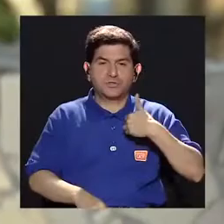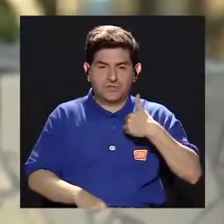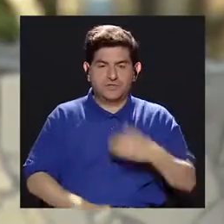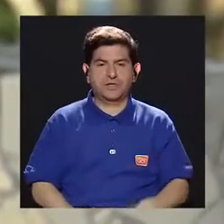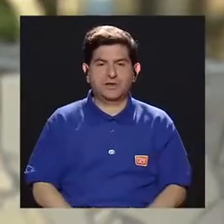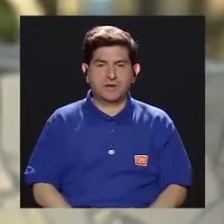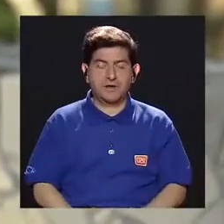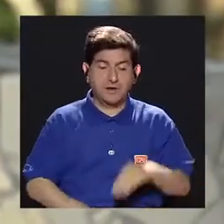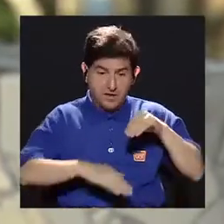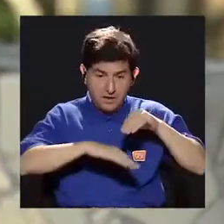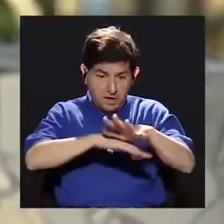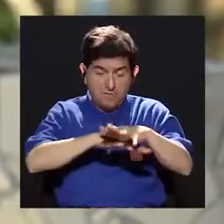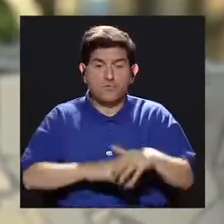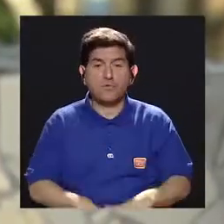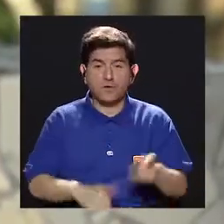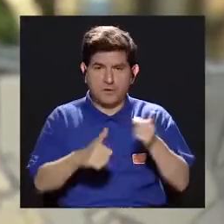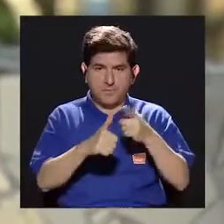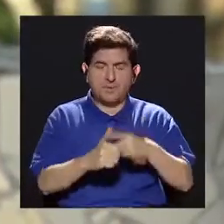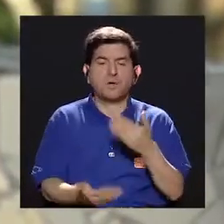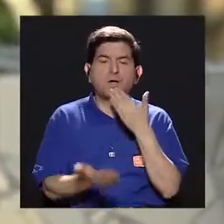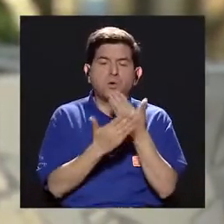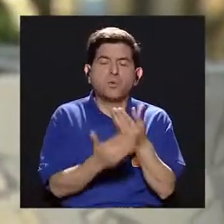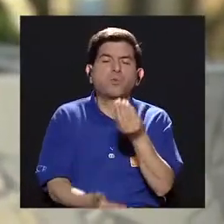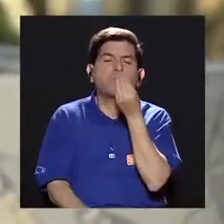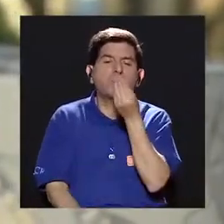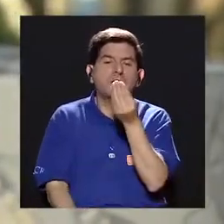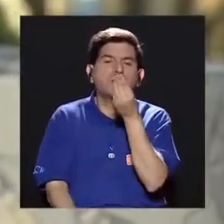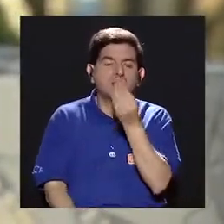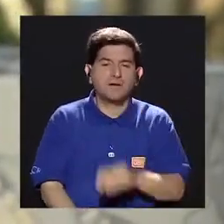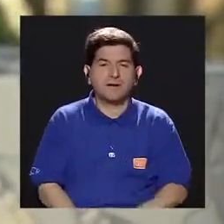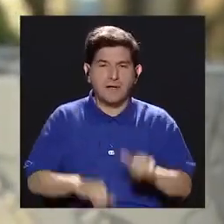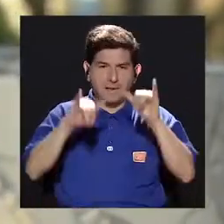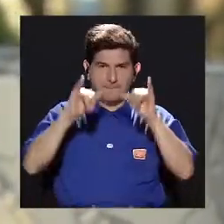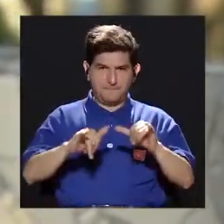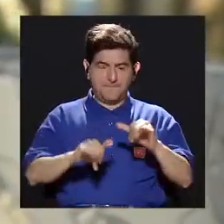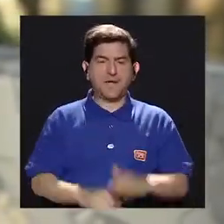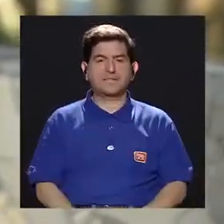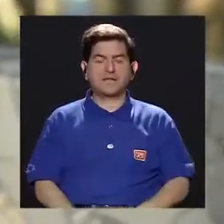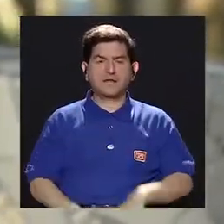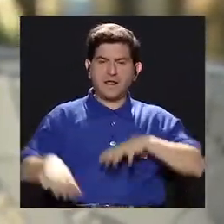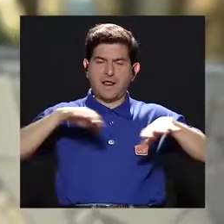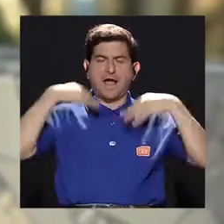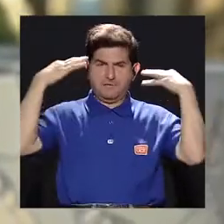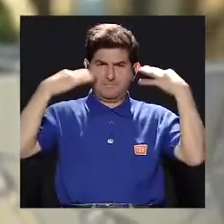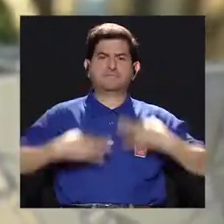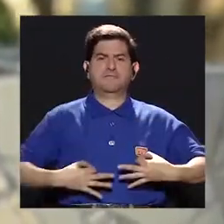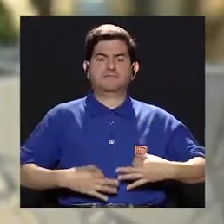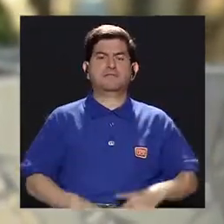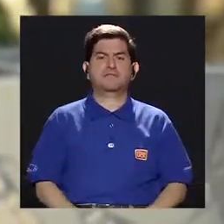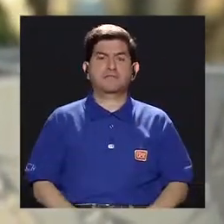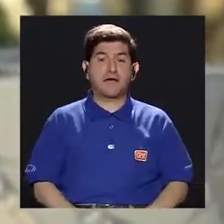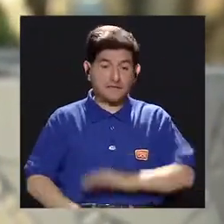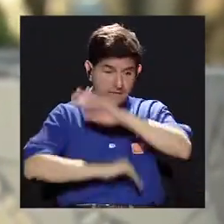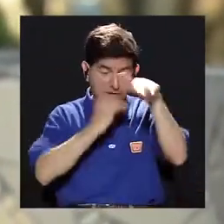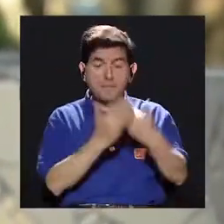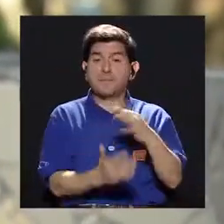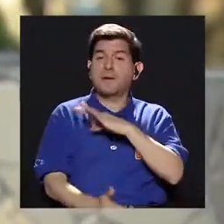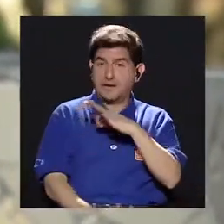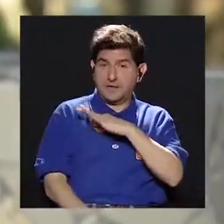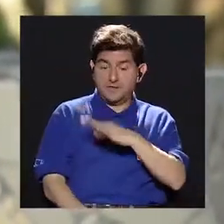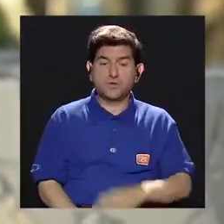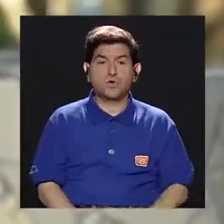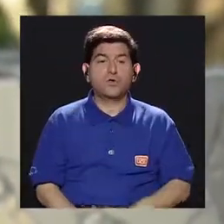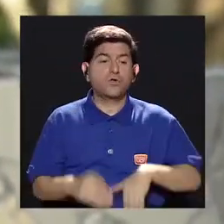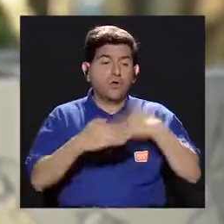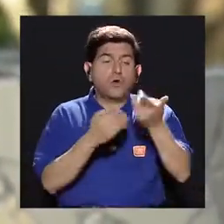tener, que influyen en el pie. Primero, una buena alimentación, mantenerse haciendo ejercicio, que cuenta para todo.